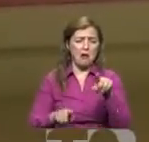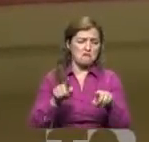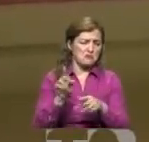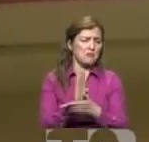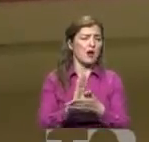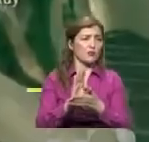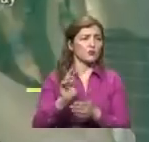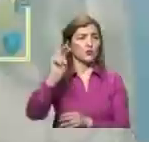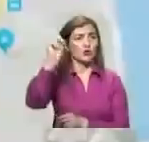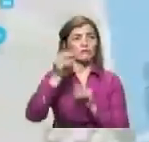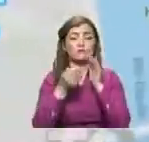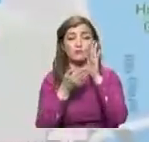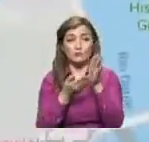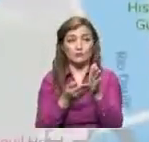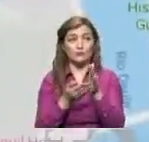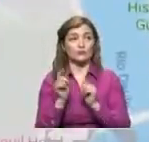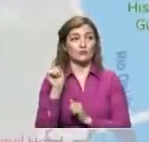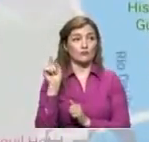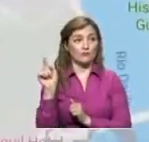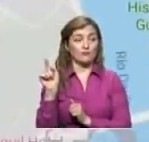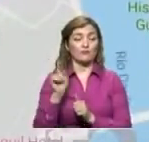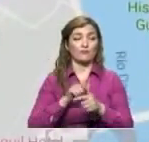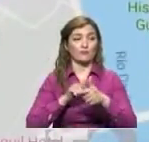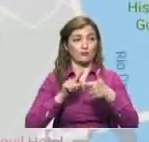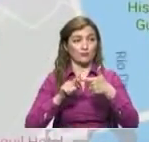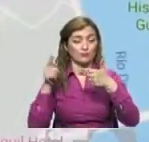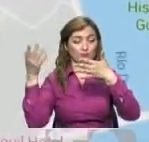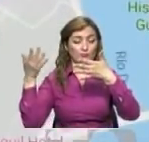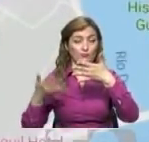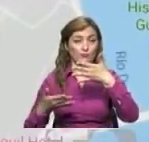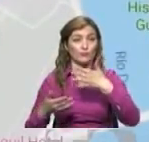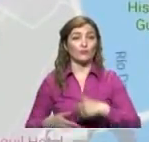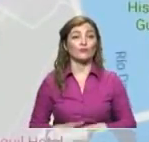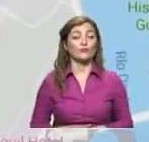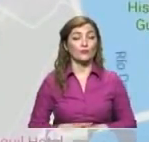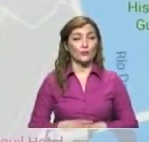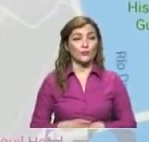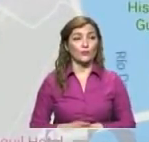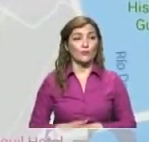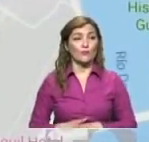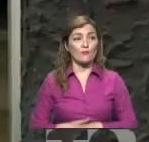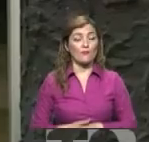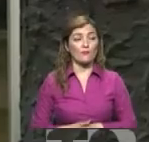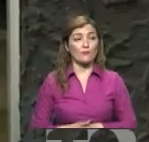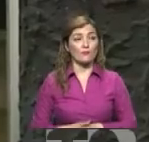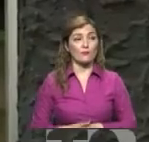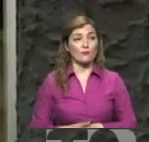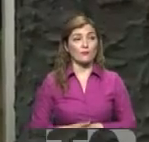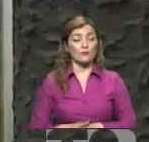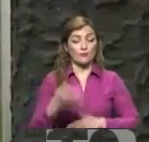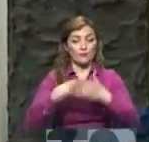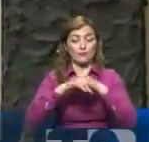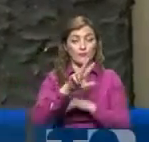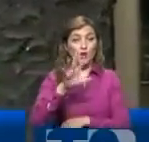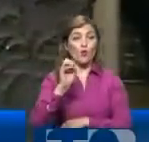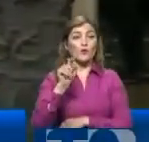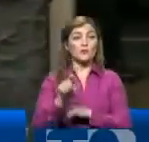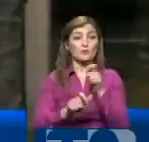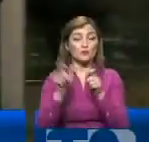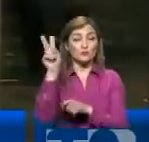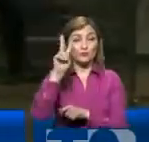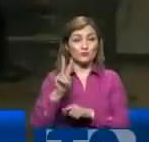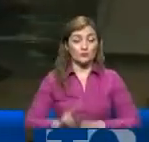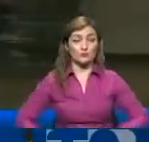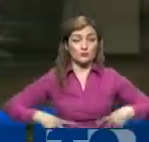norte de la urbe, como por ejemplo, Sauces, Alborada, Guayacanes, Samanes, Garzota. De los 350.000